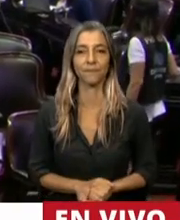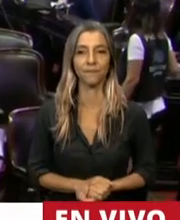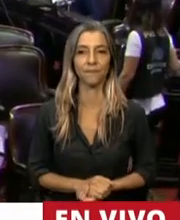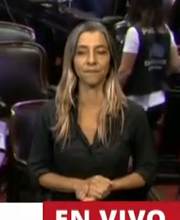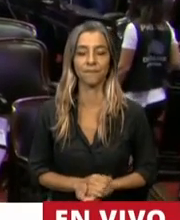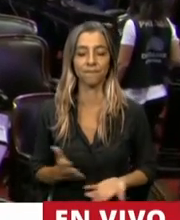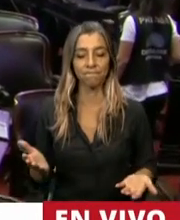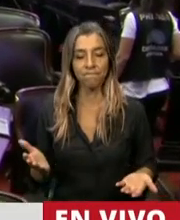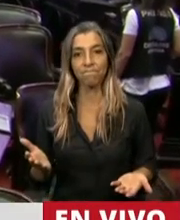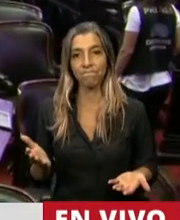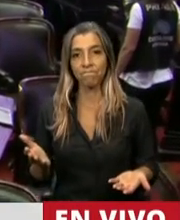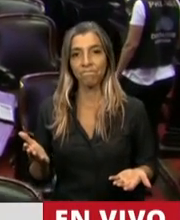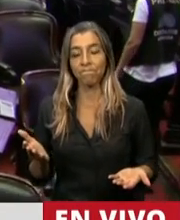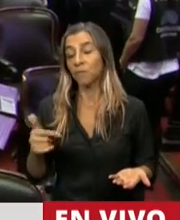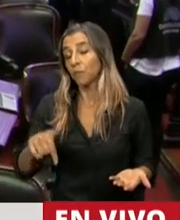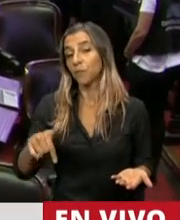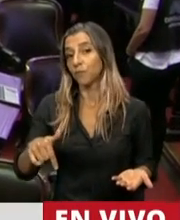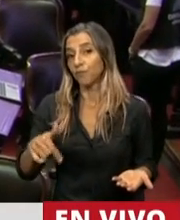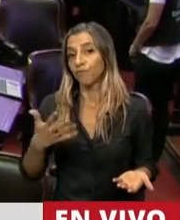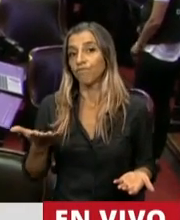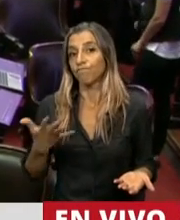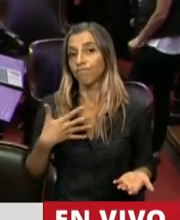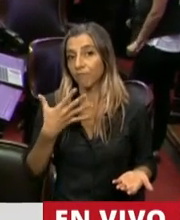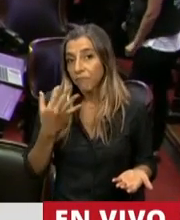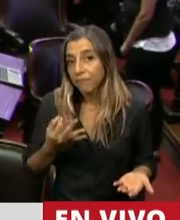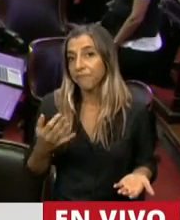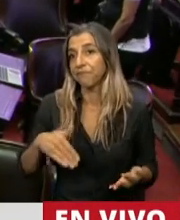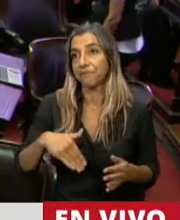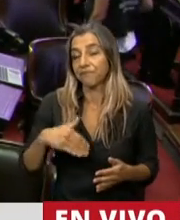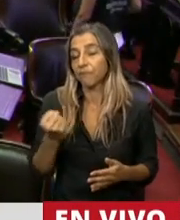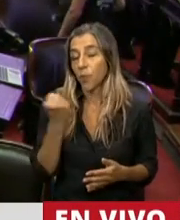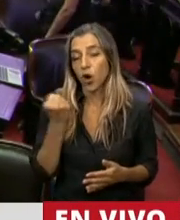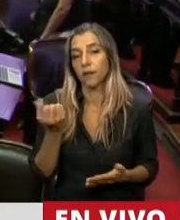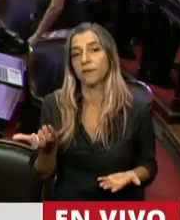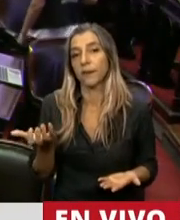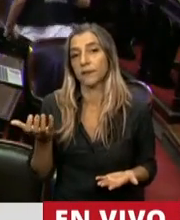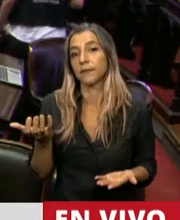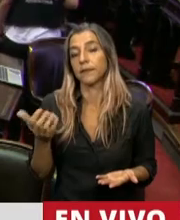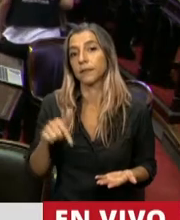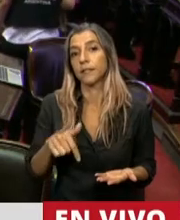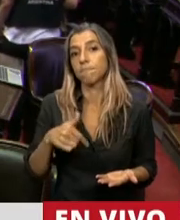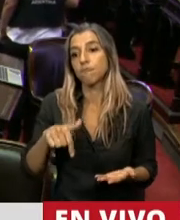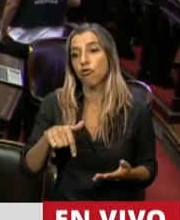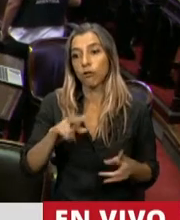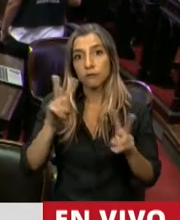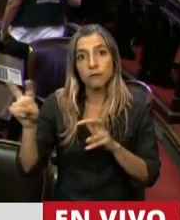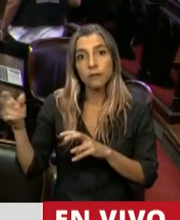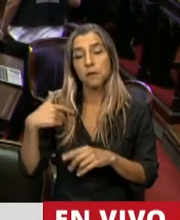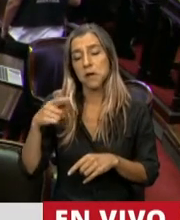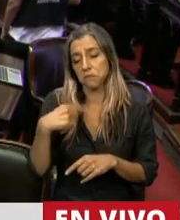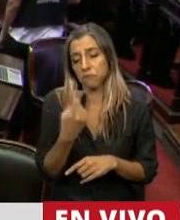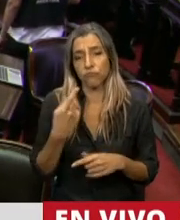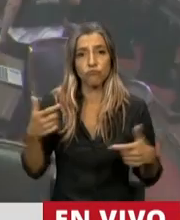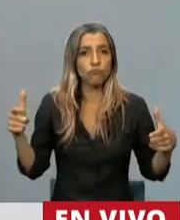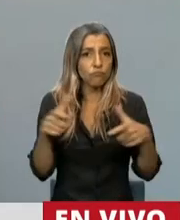Realmente es muy importante que hoy tratemos estos temas, aunque sean